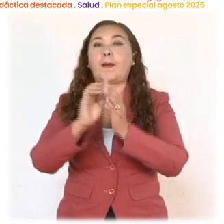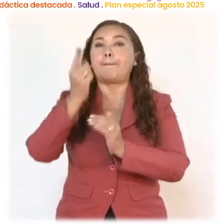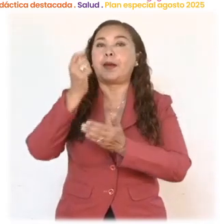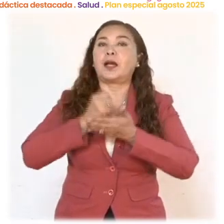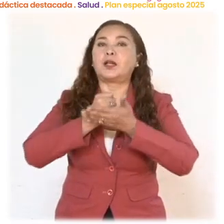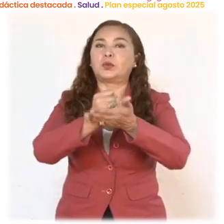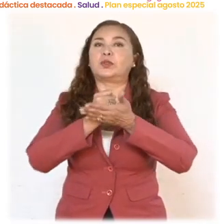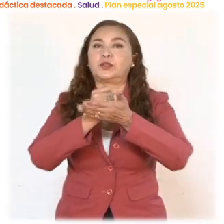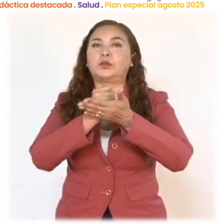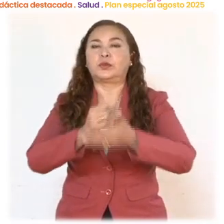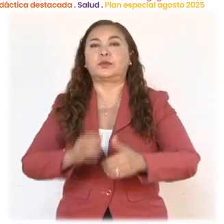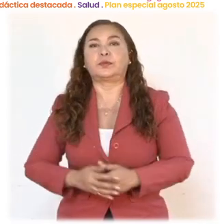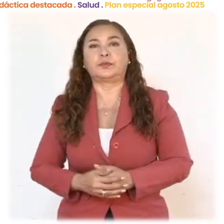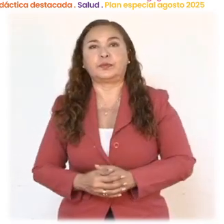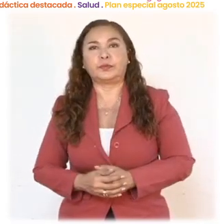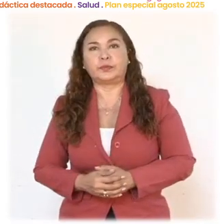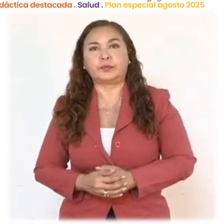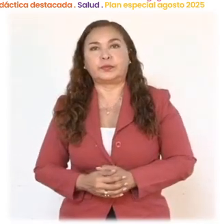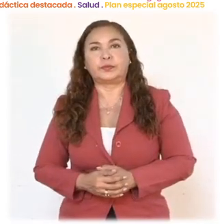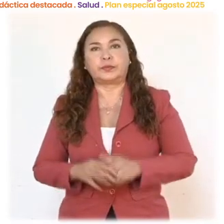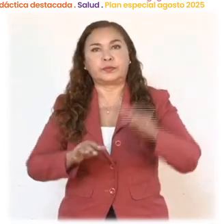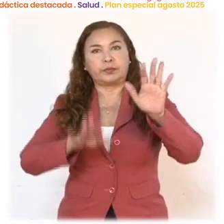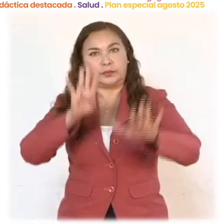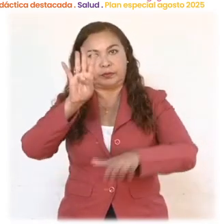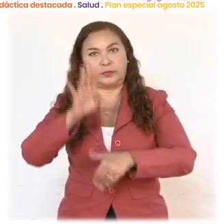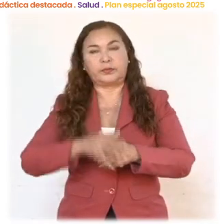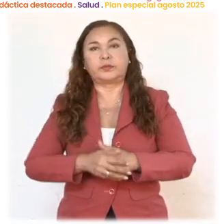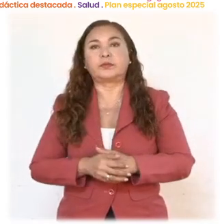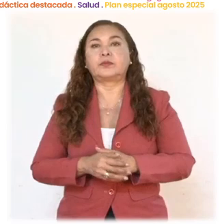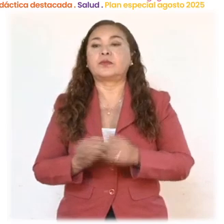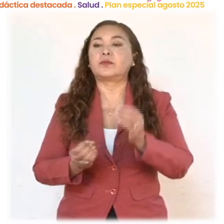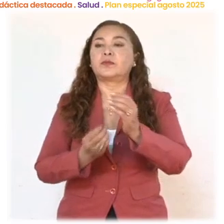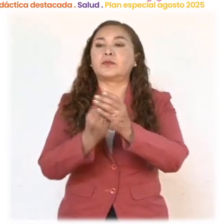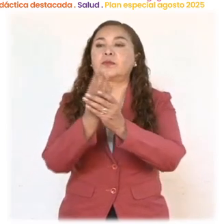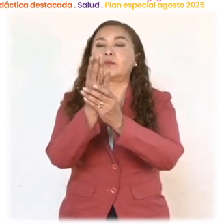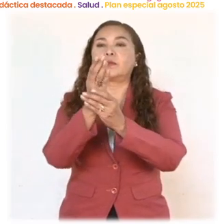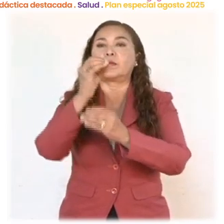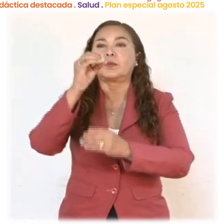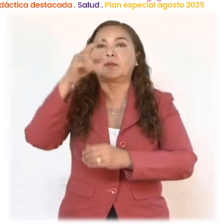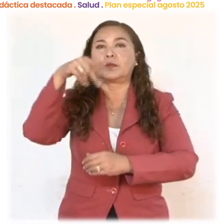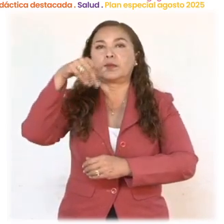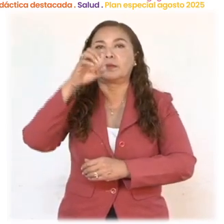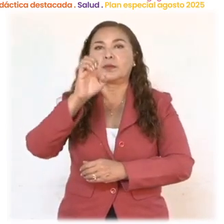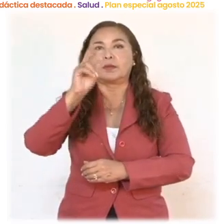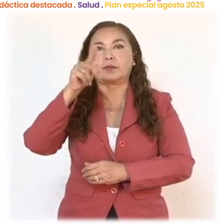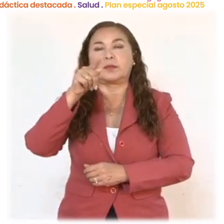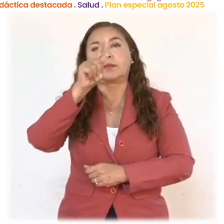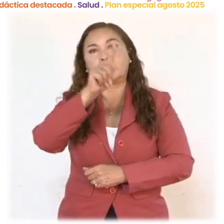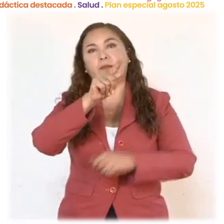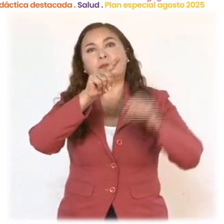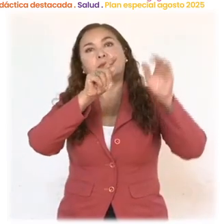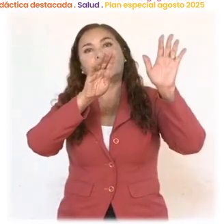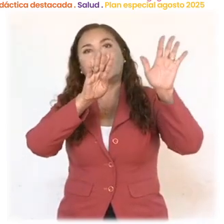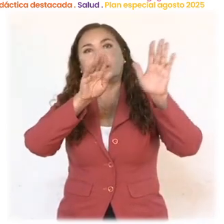los primeros auxilios día 14 fundación de la OPEP